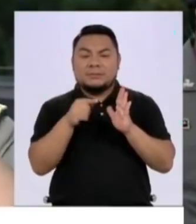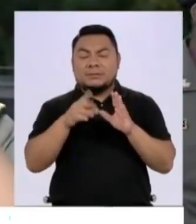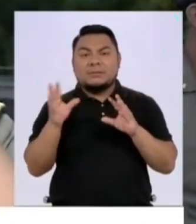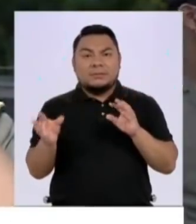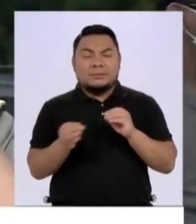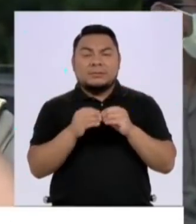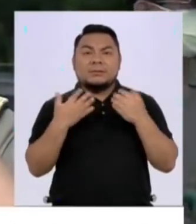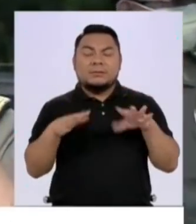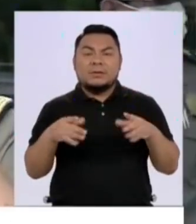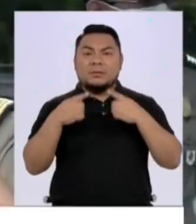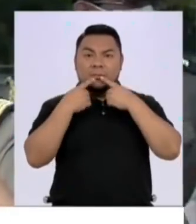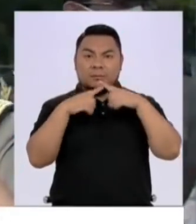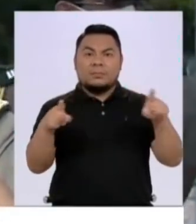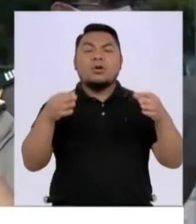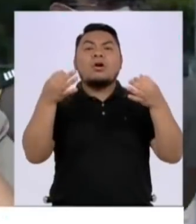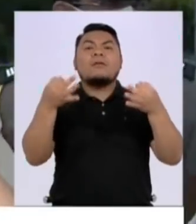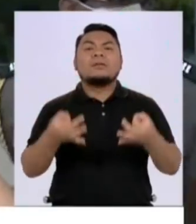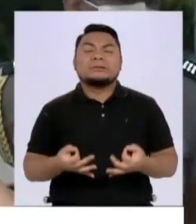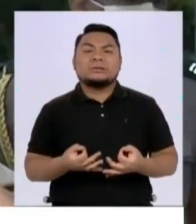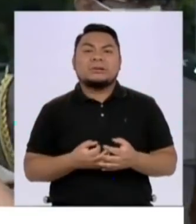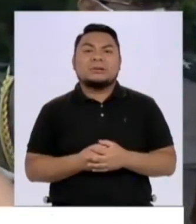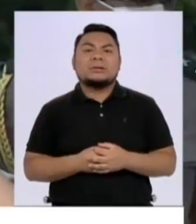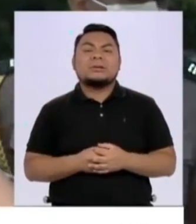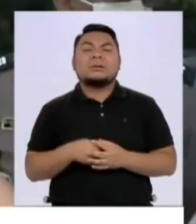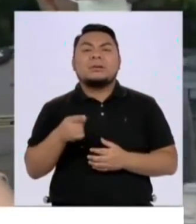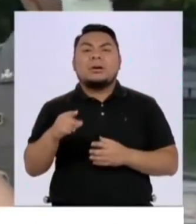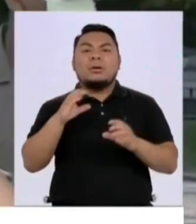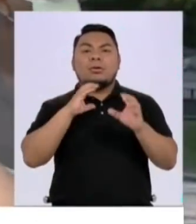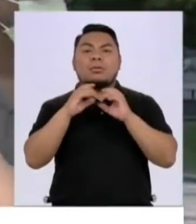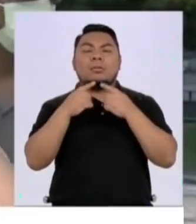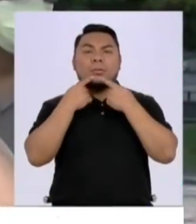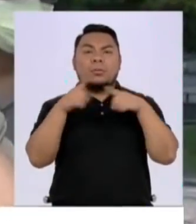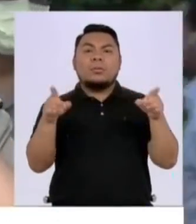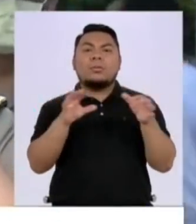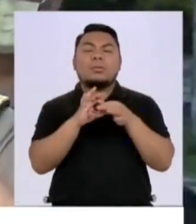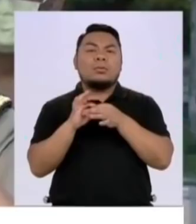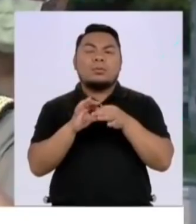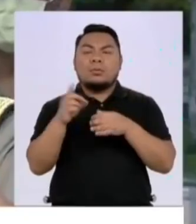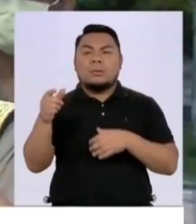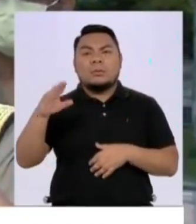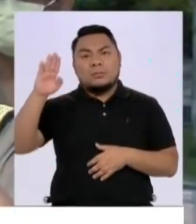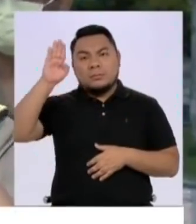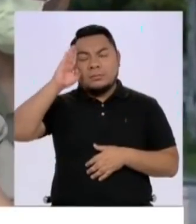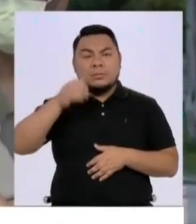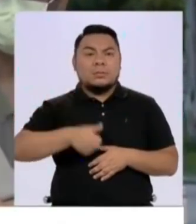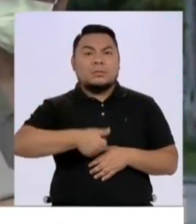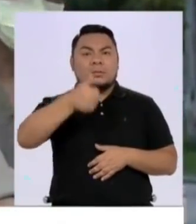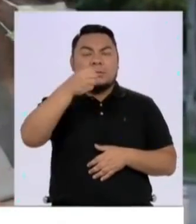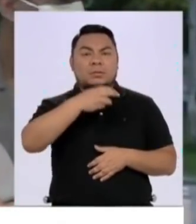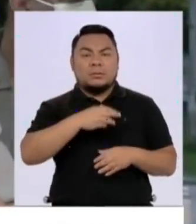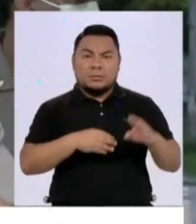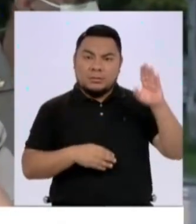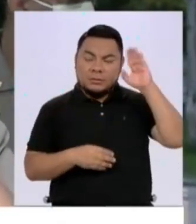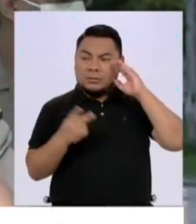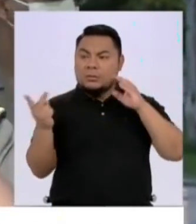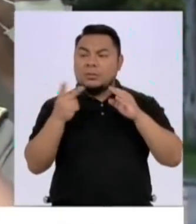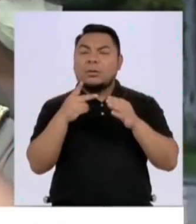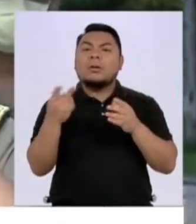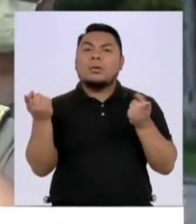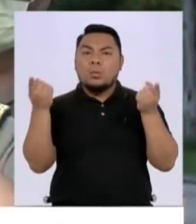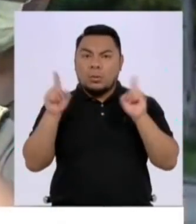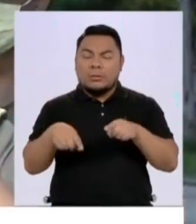se ha publicado ya un comunicado oficial. Un comunicado conjunto entre el Ministerio de Defensa y el Ministerio del Interior, donde se